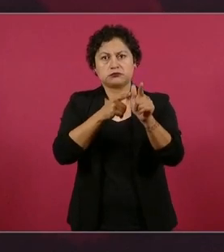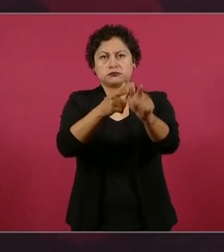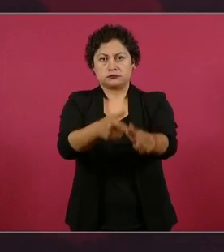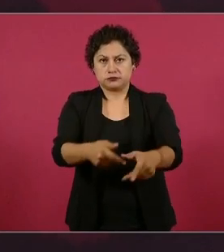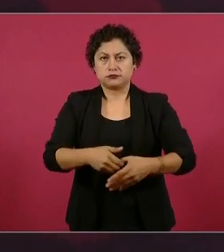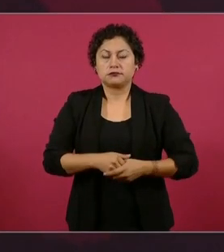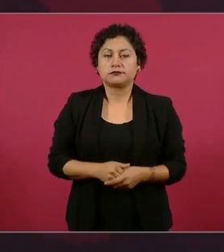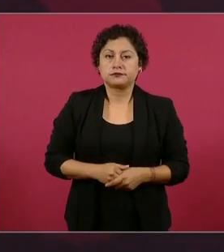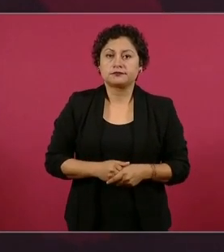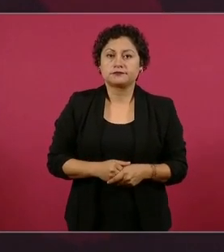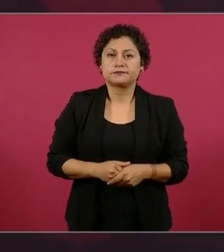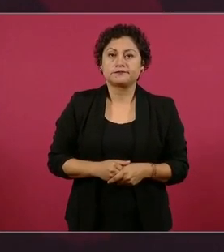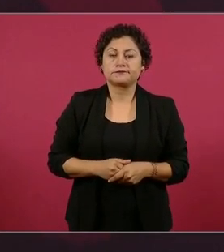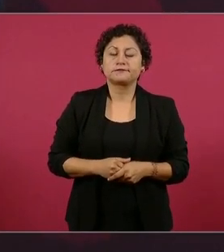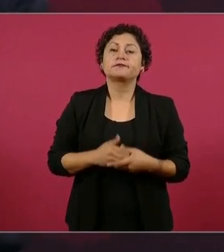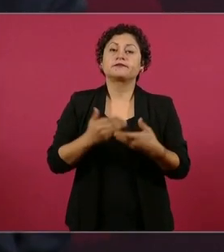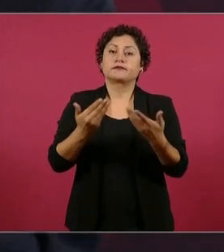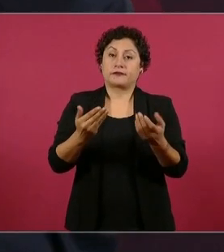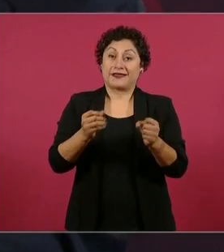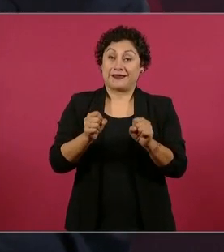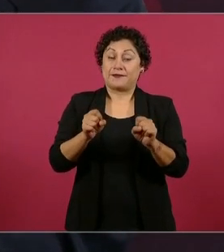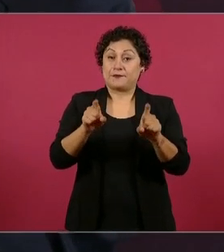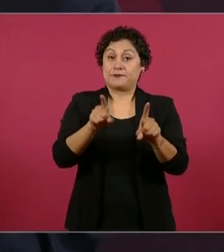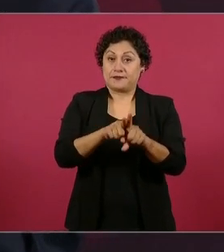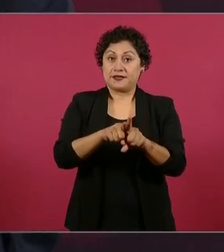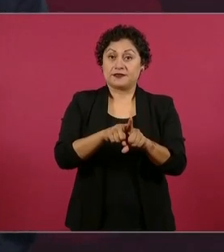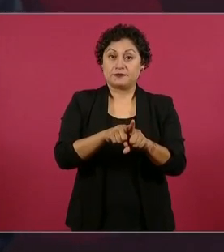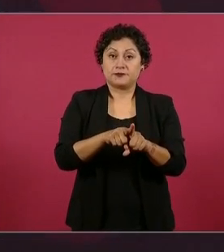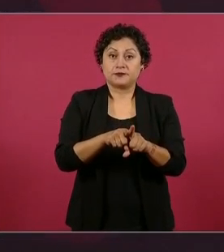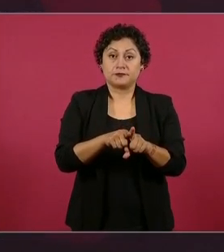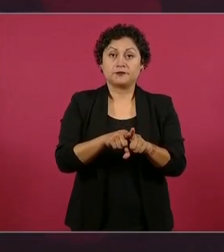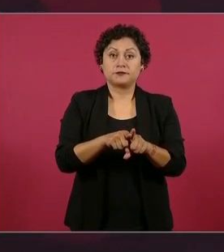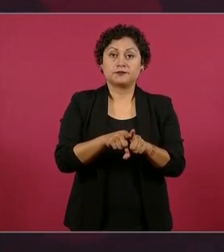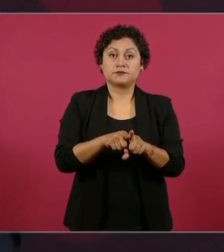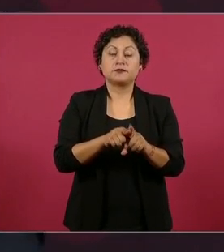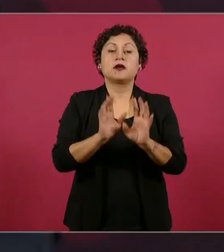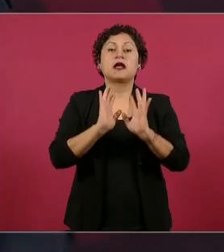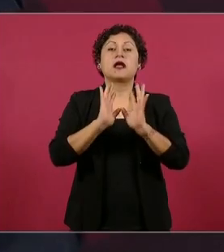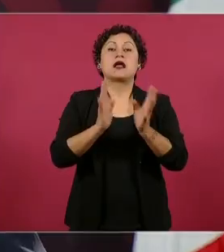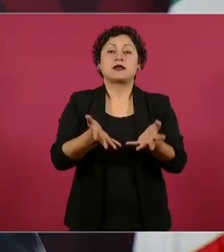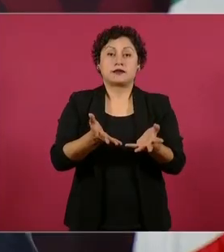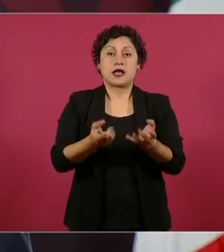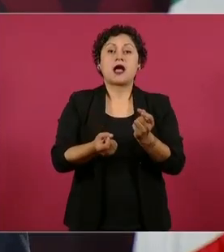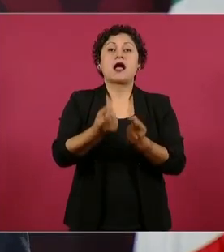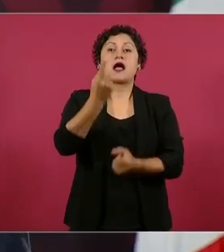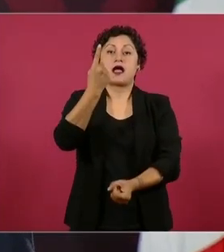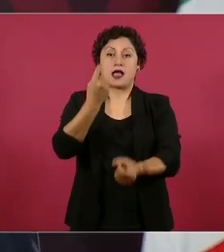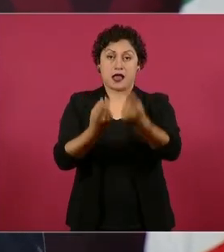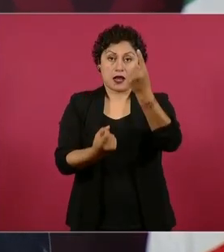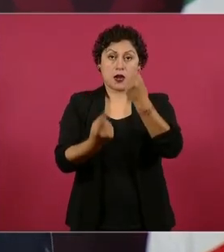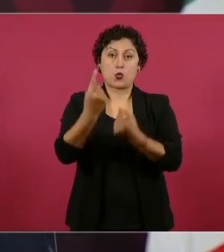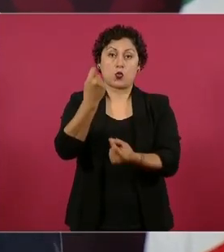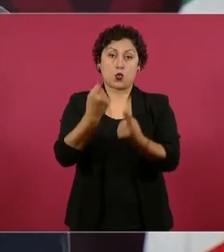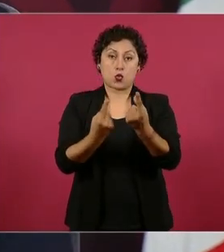Y nos estamos reuniendo también, ya nos acompañan